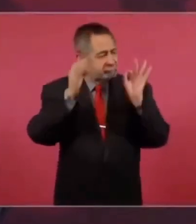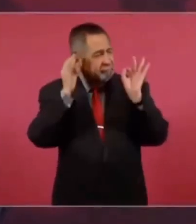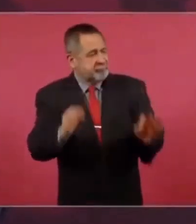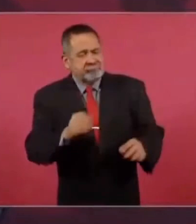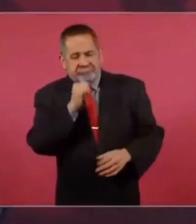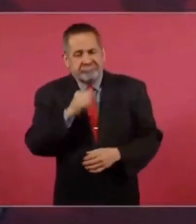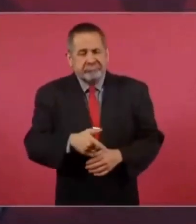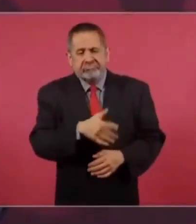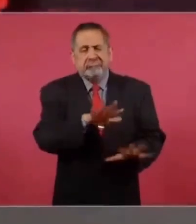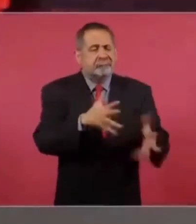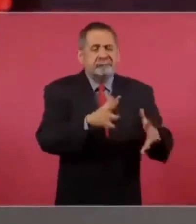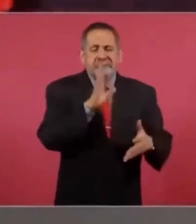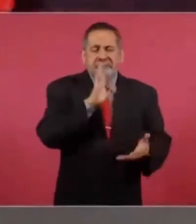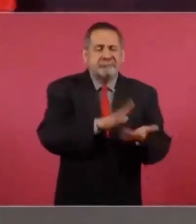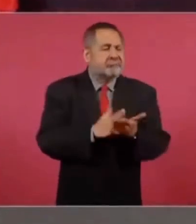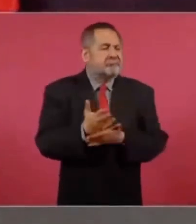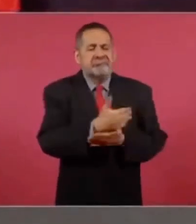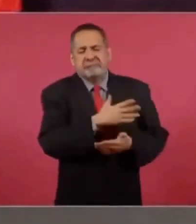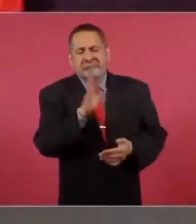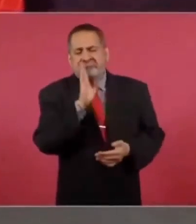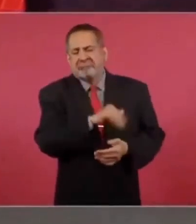no un Estado de Derecho.